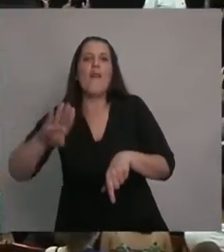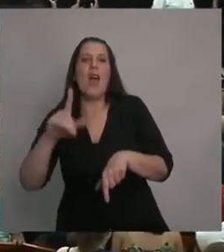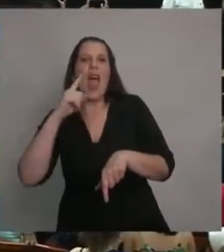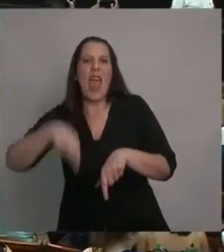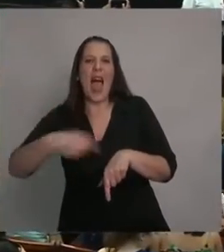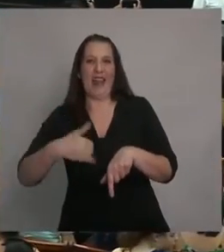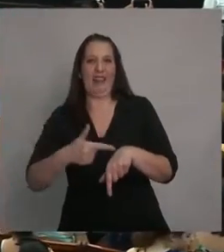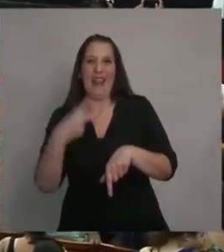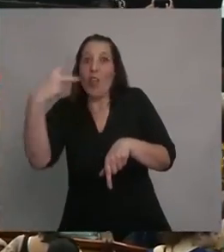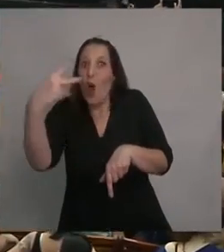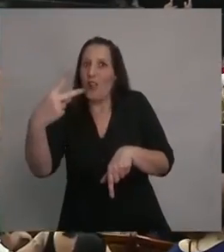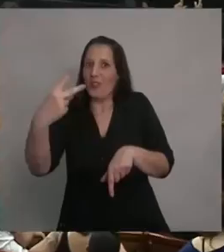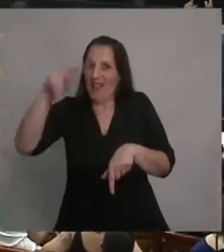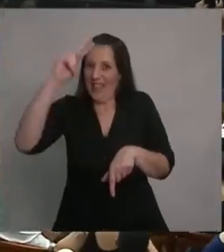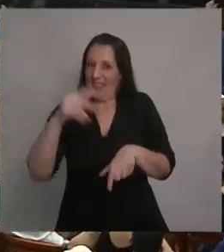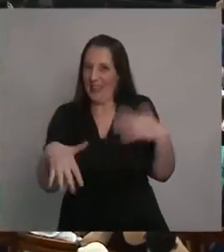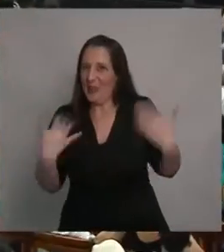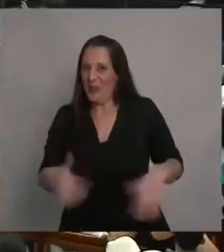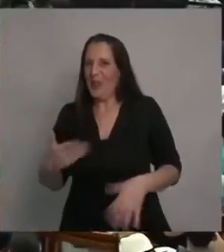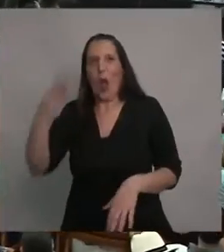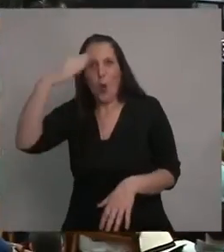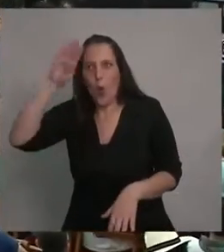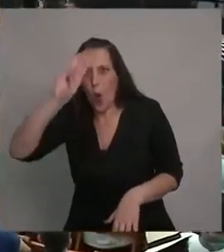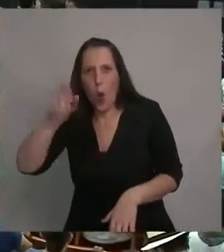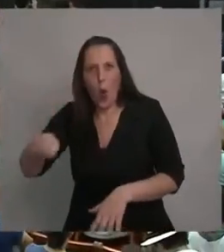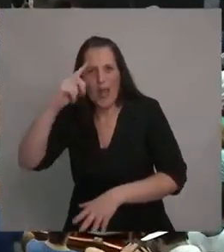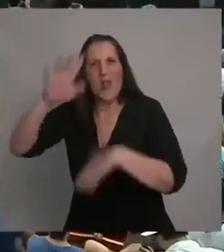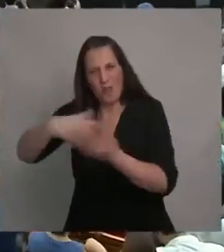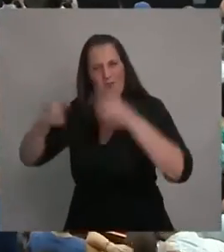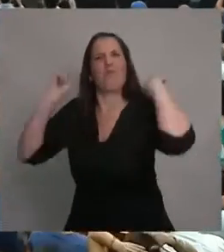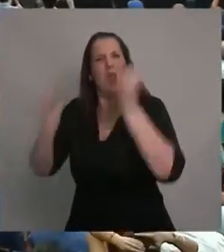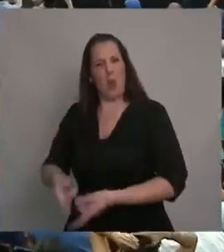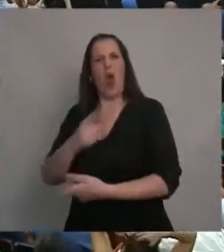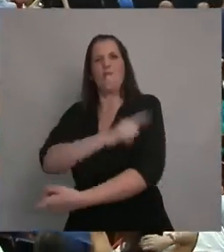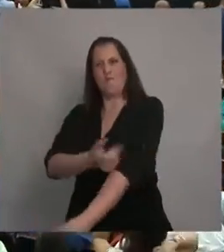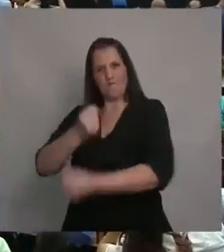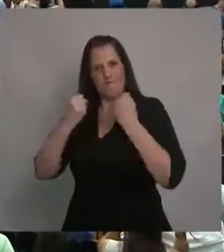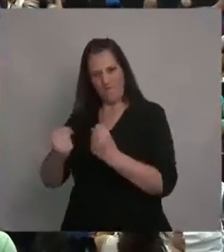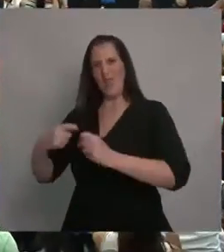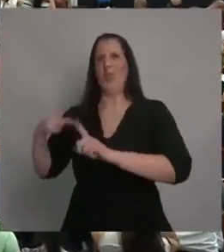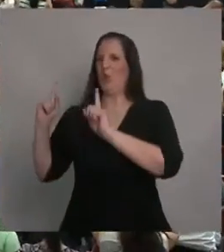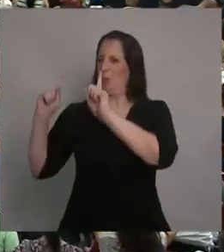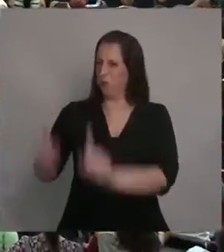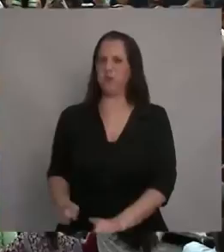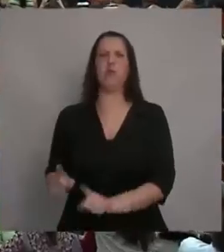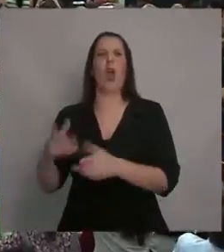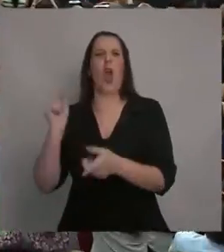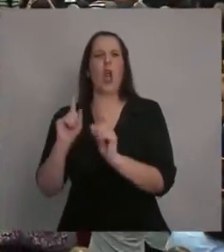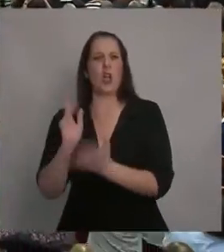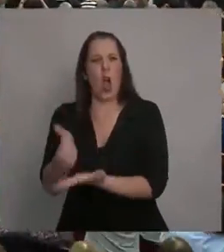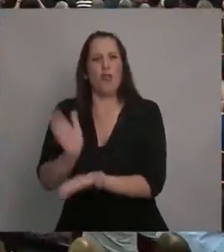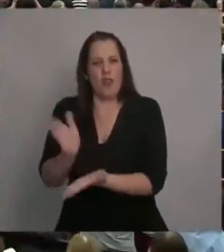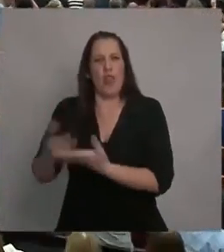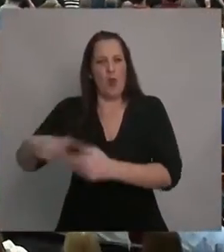Revolución Cubana y la Revolución Cubana sigue teniendo mejores indicadores sociales que los Estados Unidos y que